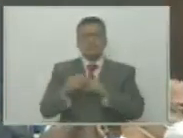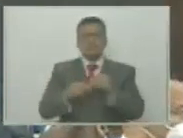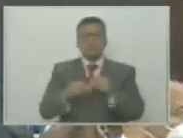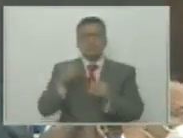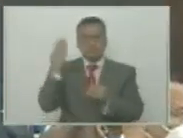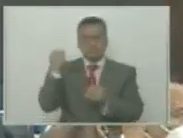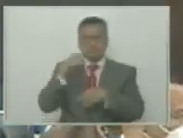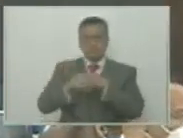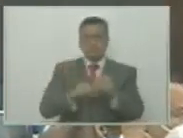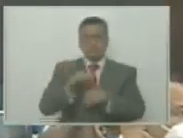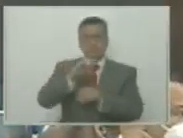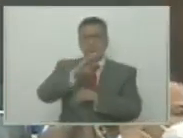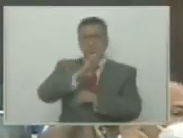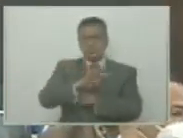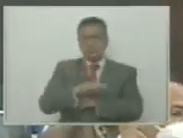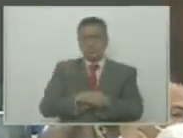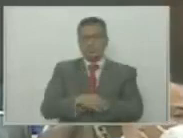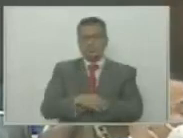se cumplieron